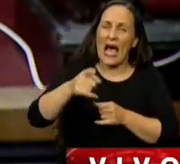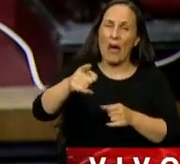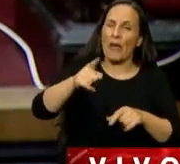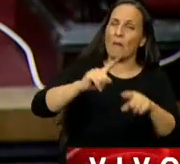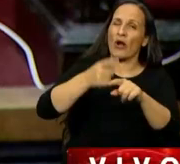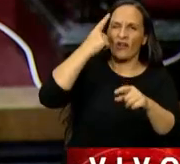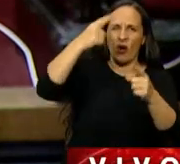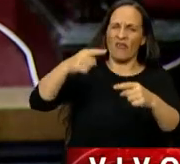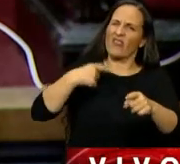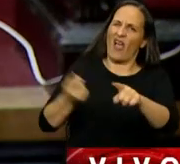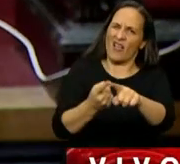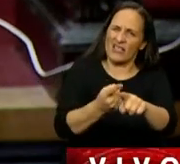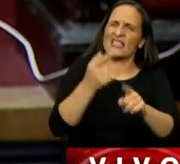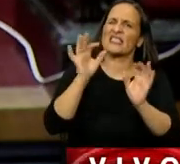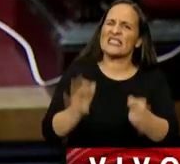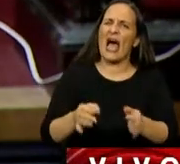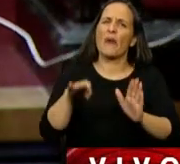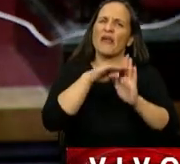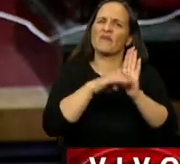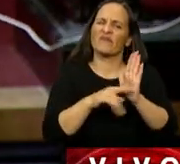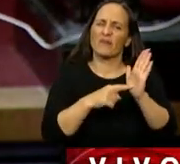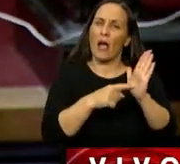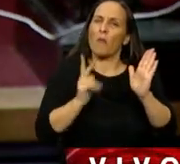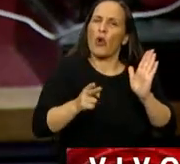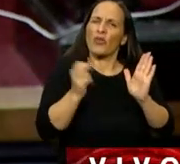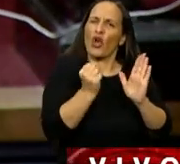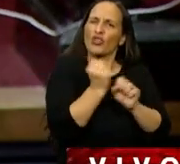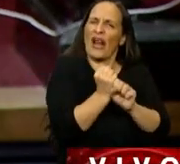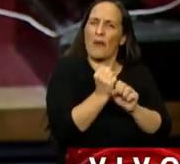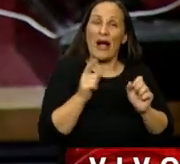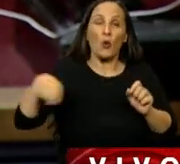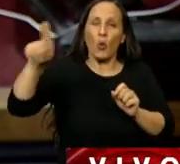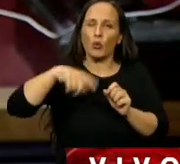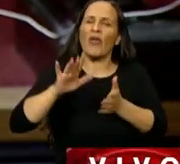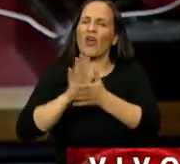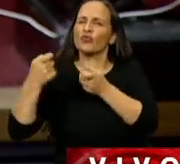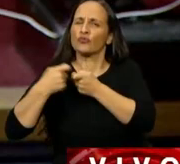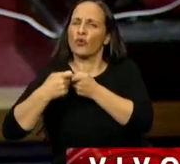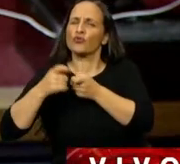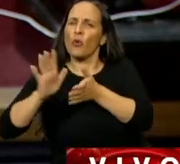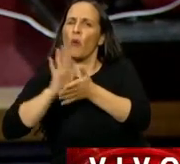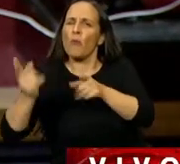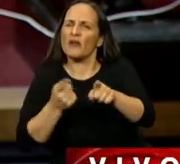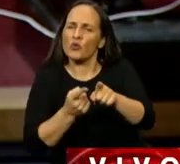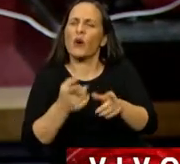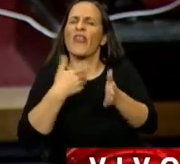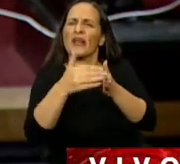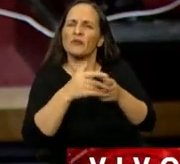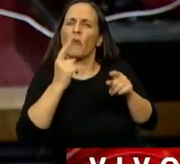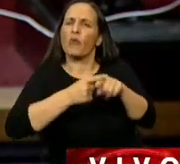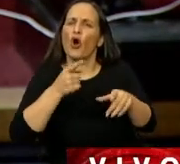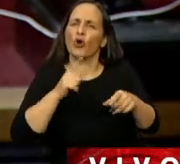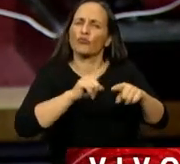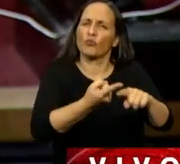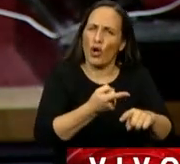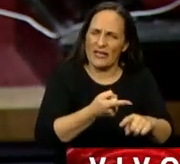política, sabiendo que hay listas negras virtuales, son cómplices de la persecución política y la discriminación política. Así